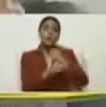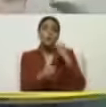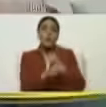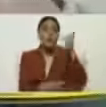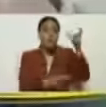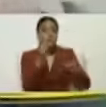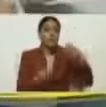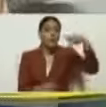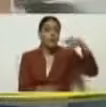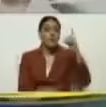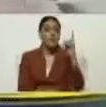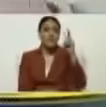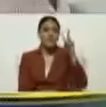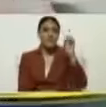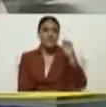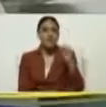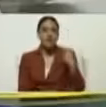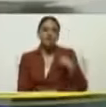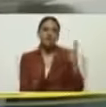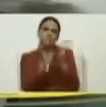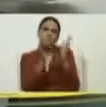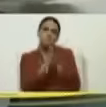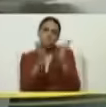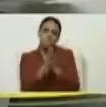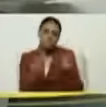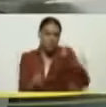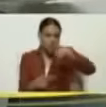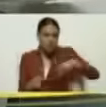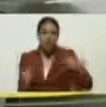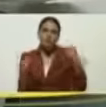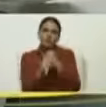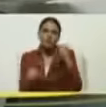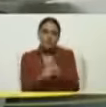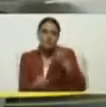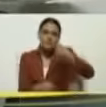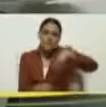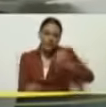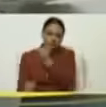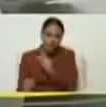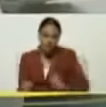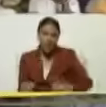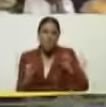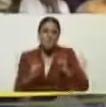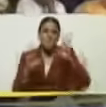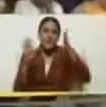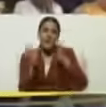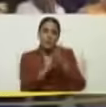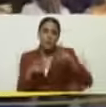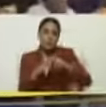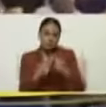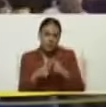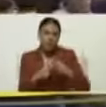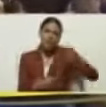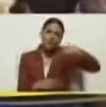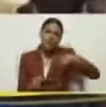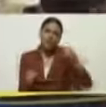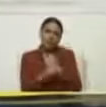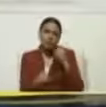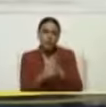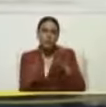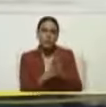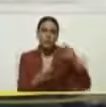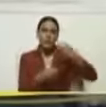desde aquí le envío un aplauso y un abrazo a todos los trabajadores por este milagro de ingeniería, de innovación.